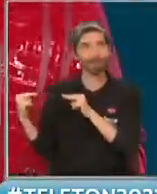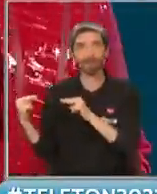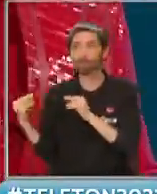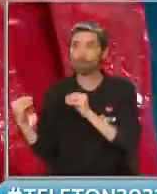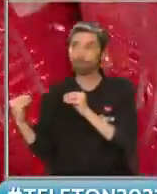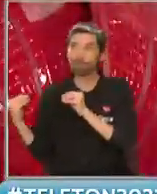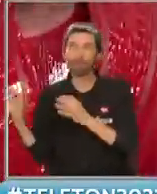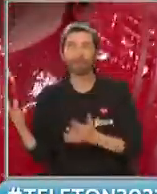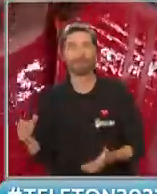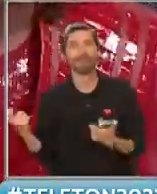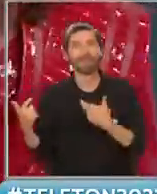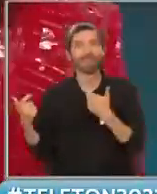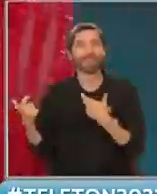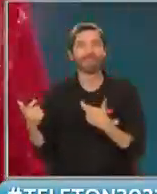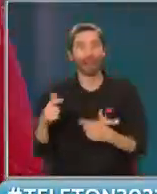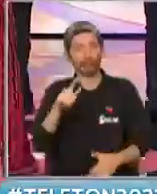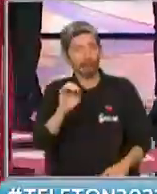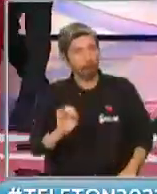igual